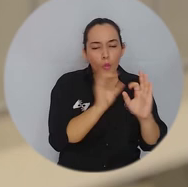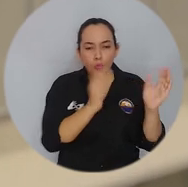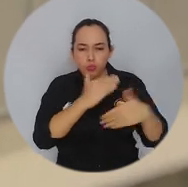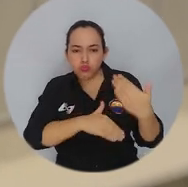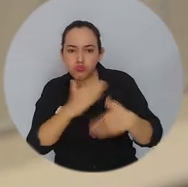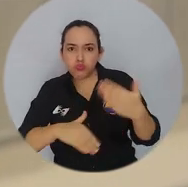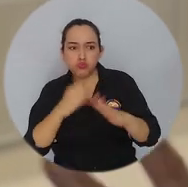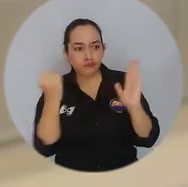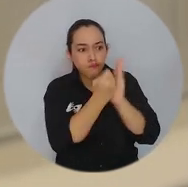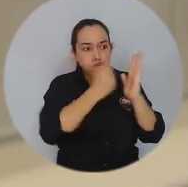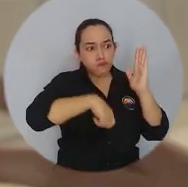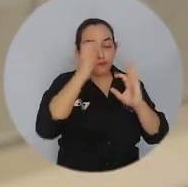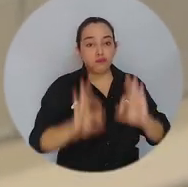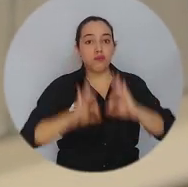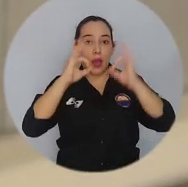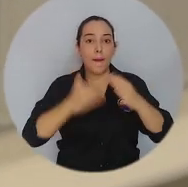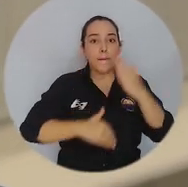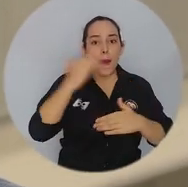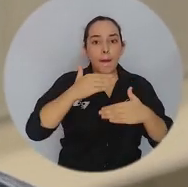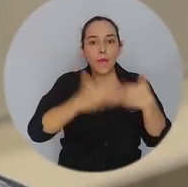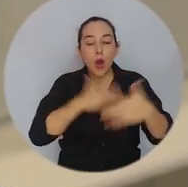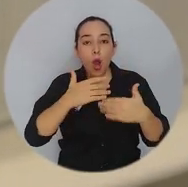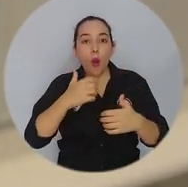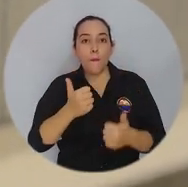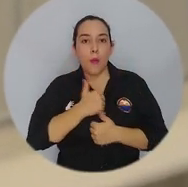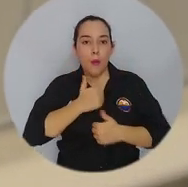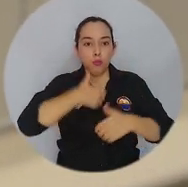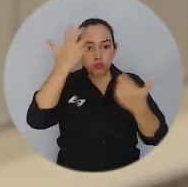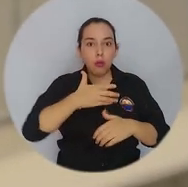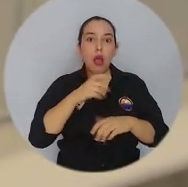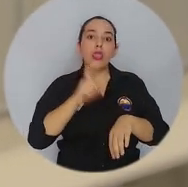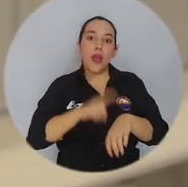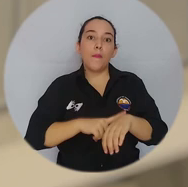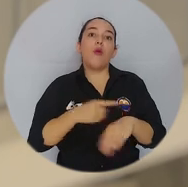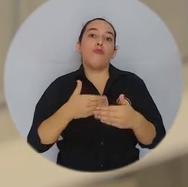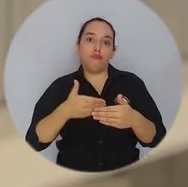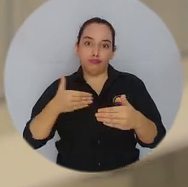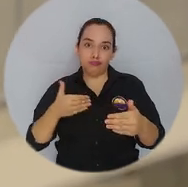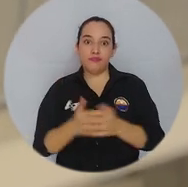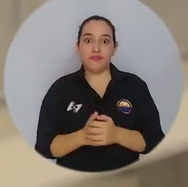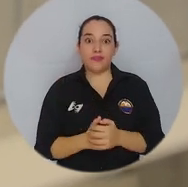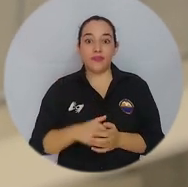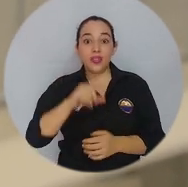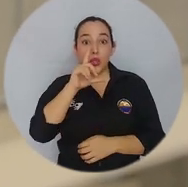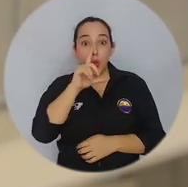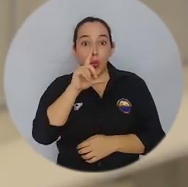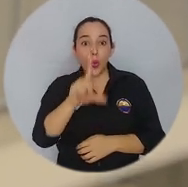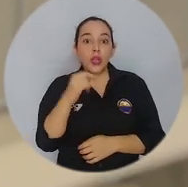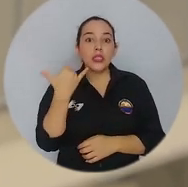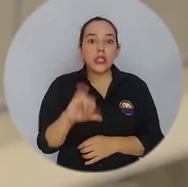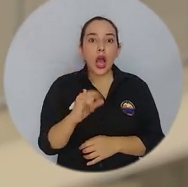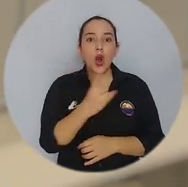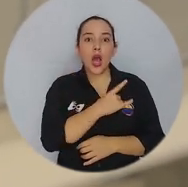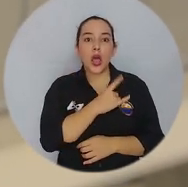alta calidad, debió iniciar sus procesos de autoevaluación con mucho más tiempo, y efectivamente ya en julio prácticamente la universidad